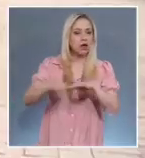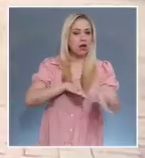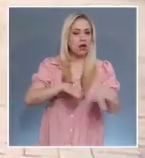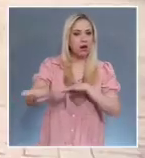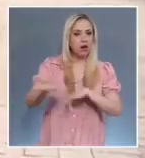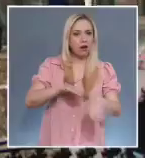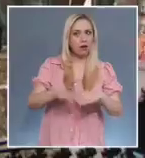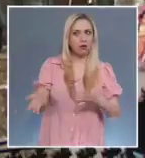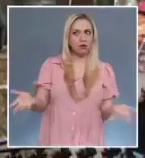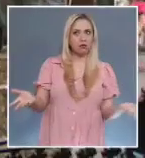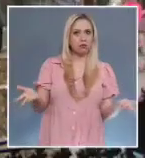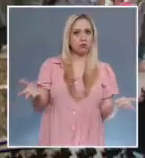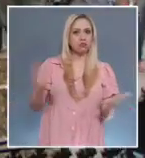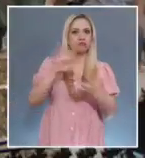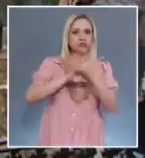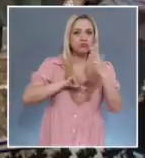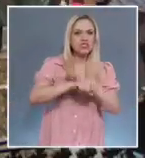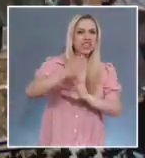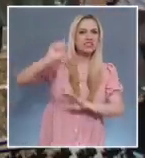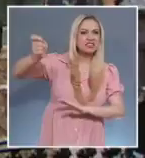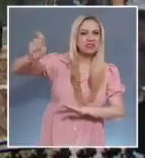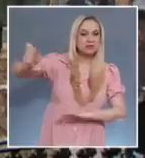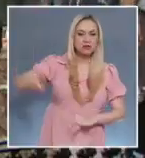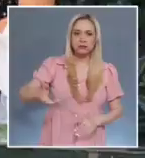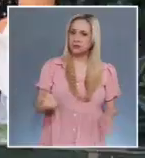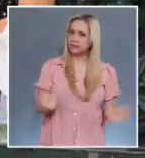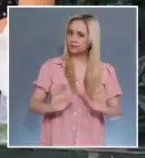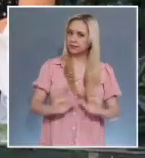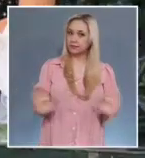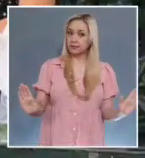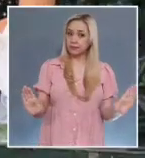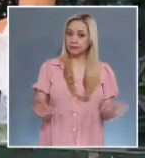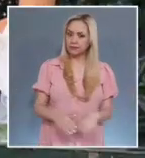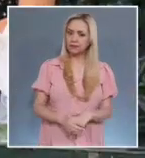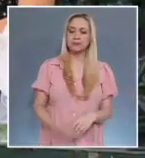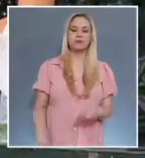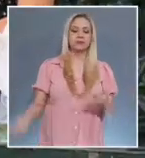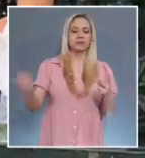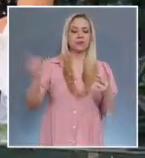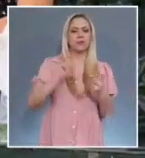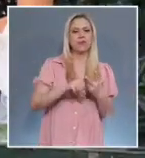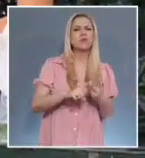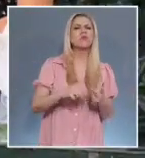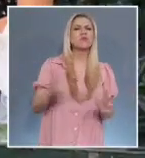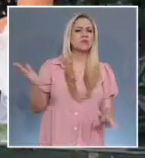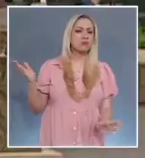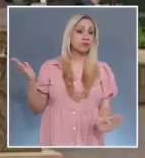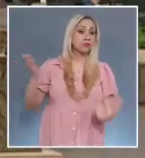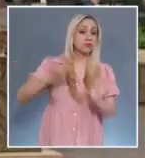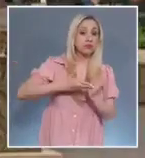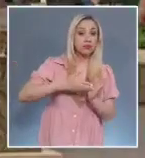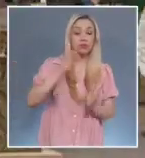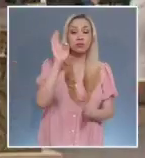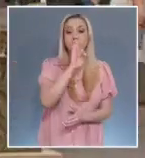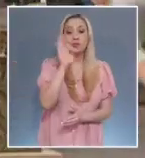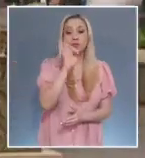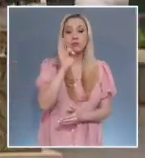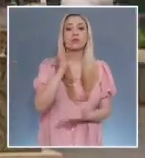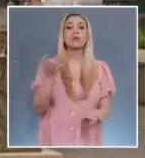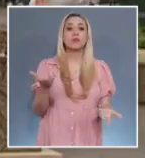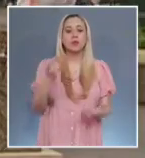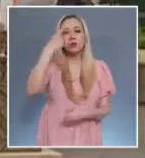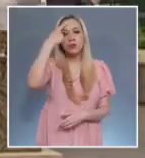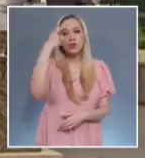penas. En el segundo, se sancionaba a quien realizara cualquier acto tendiente a obtener y proporcionar información sobre